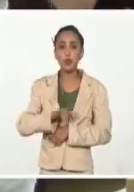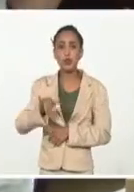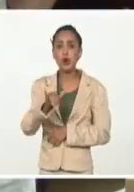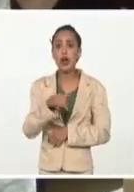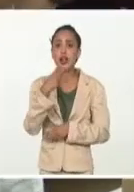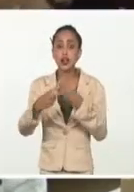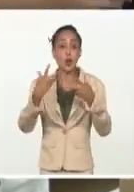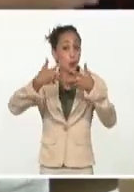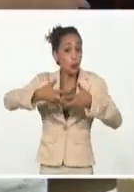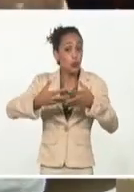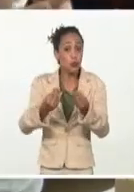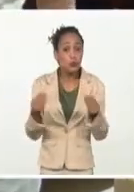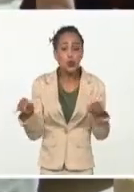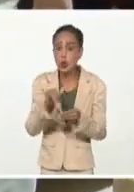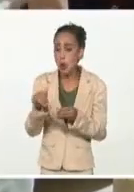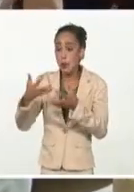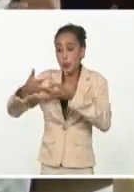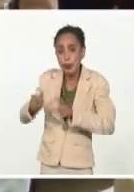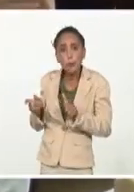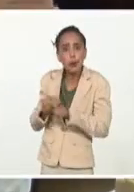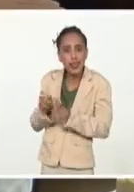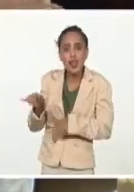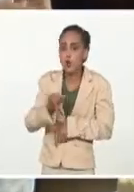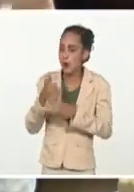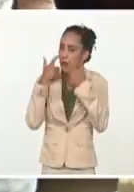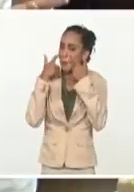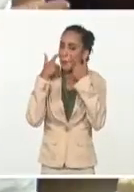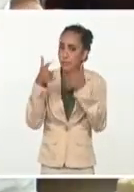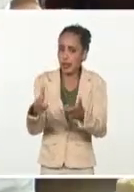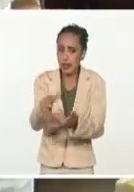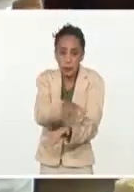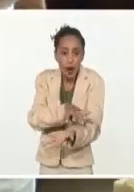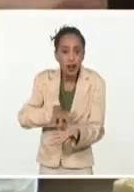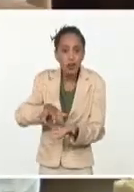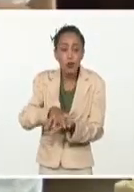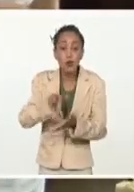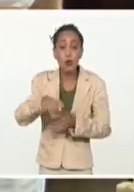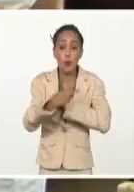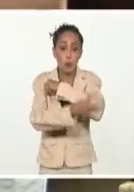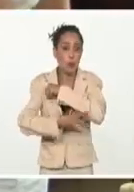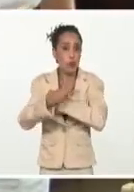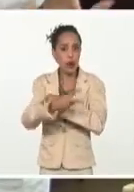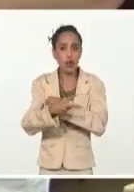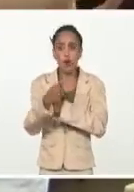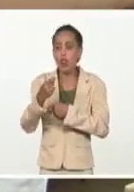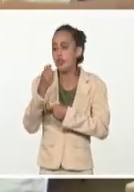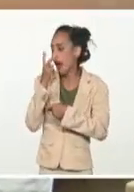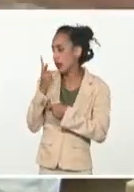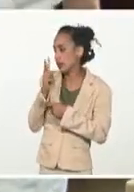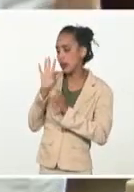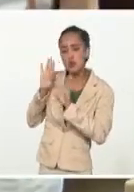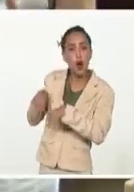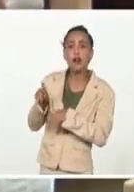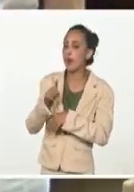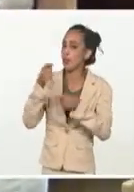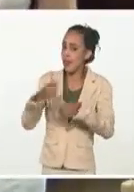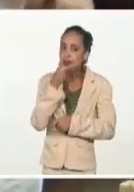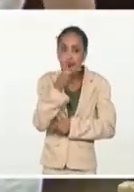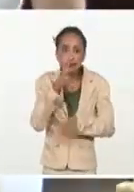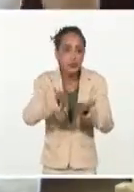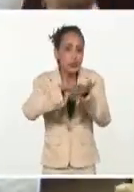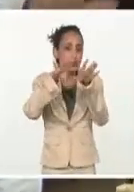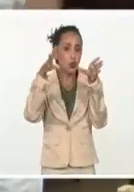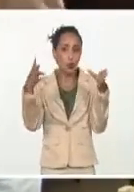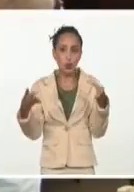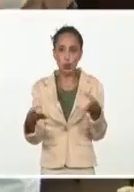grande la escala chiquita también es importante en la parte local y un país no la debe dejar de ar el tiempo que llegan muchos vacíos que la grande